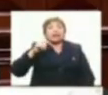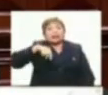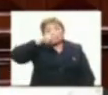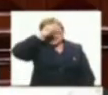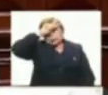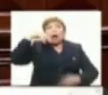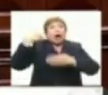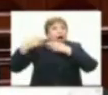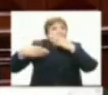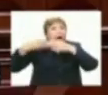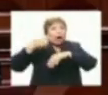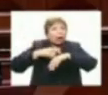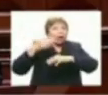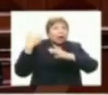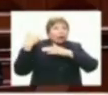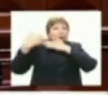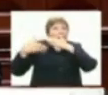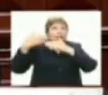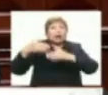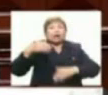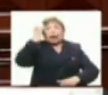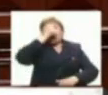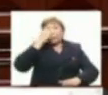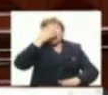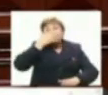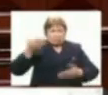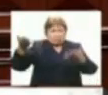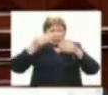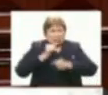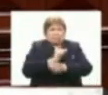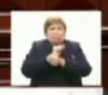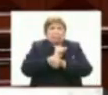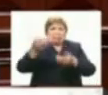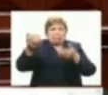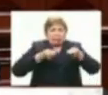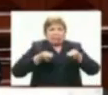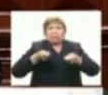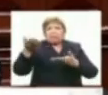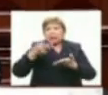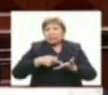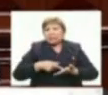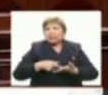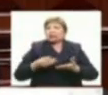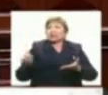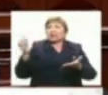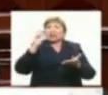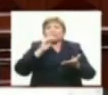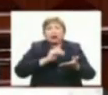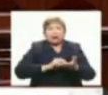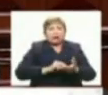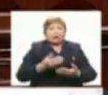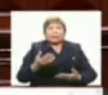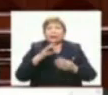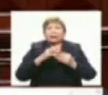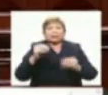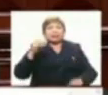el tiempo, a la antigua comunidad afroperuana traída a la fuerza, se agregó la proveniente